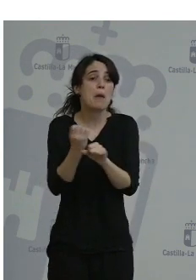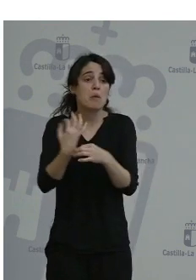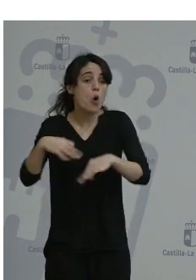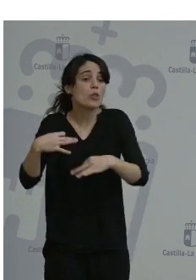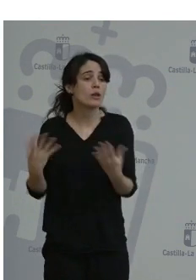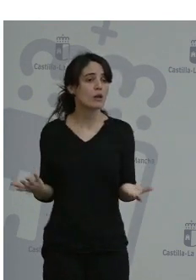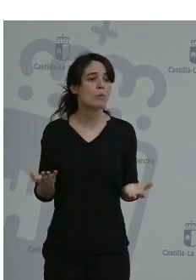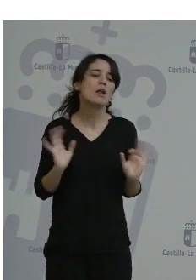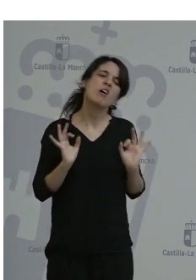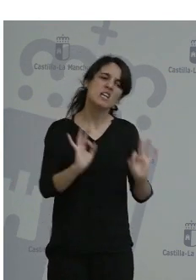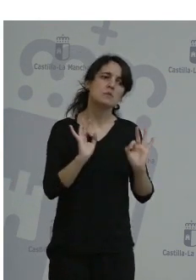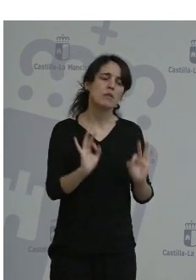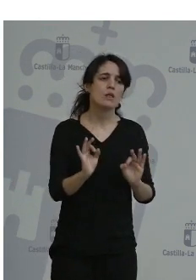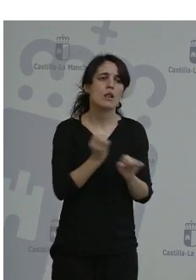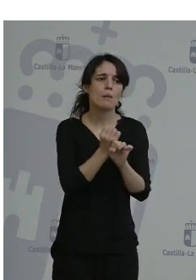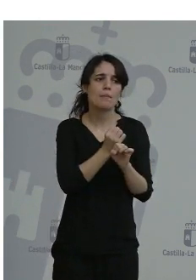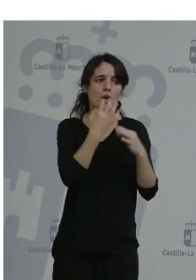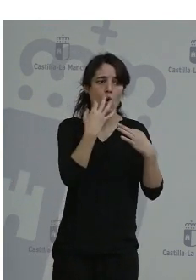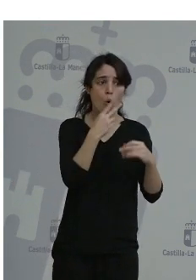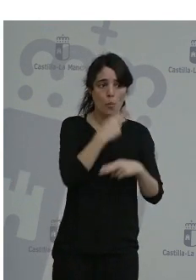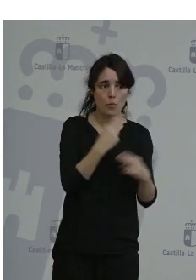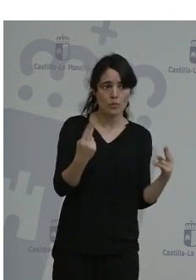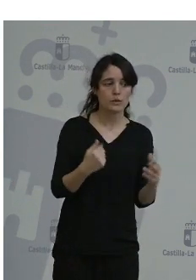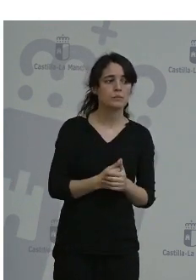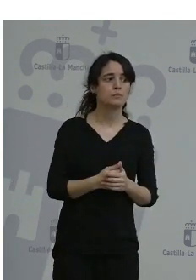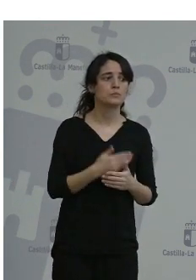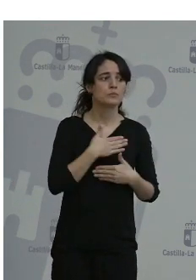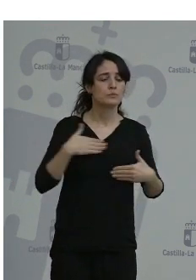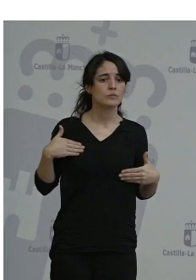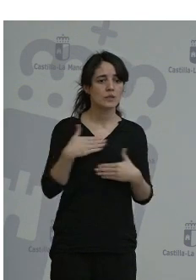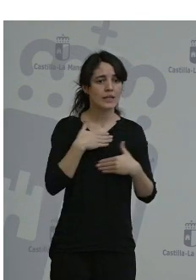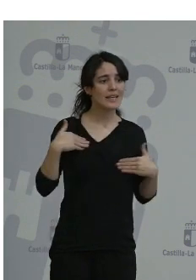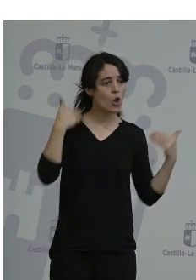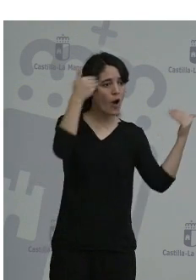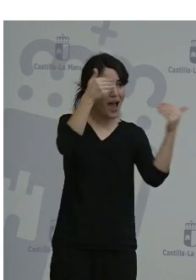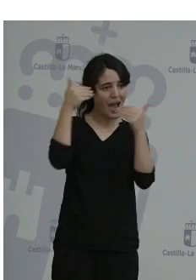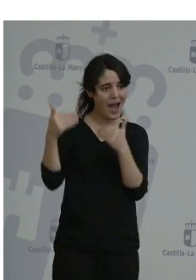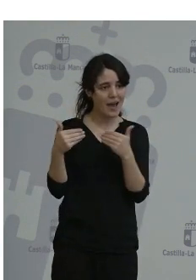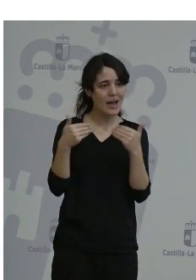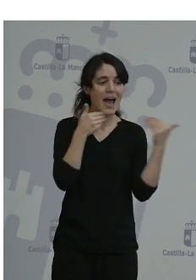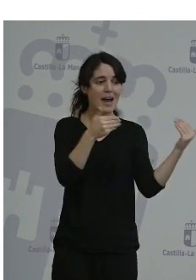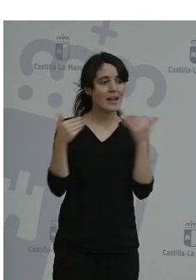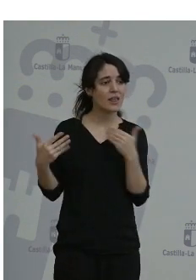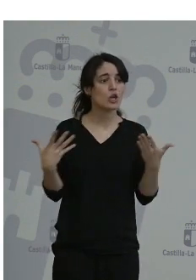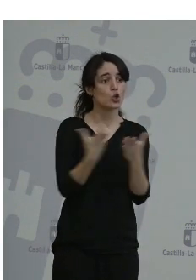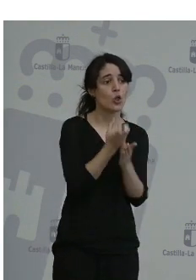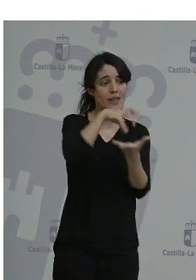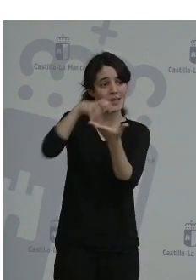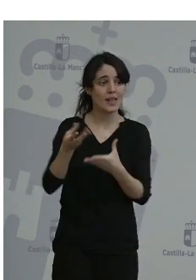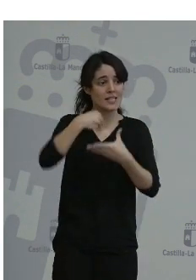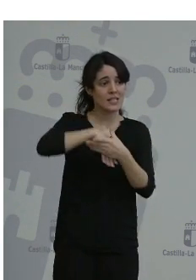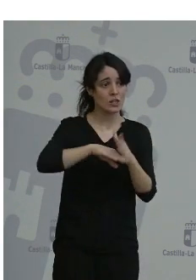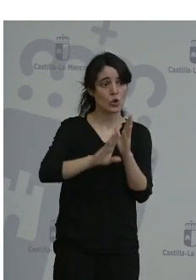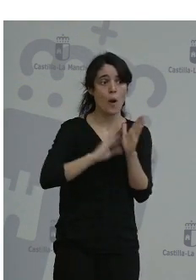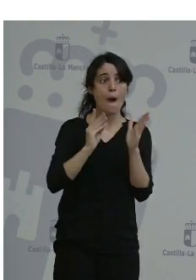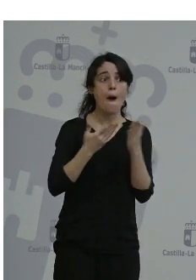pero sobre todo al empleo público, sí que quisiera felicitar y agradecer a las entidades de plena inclusión que